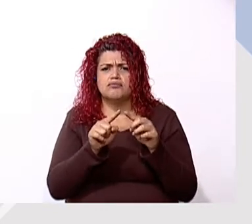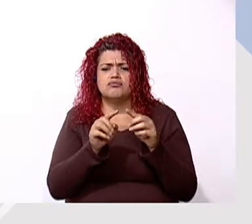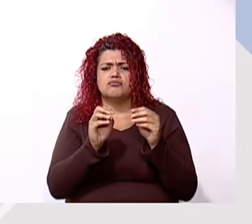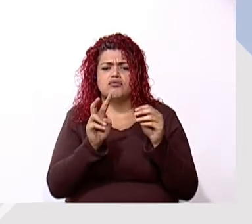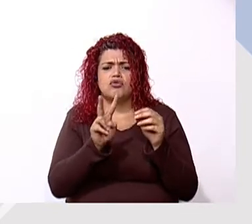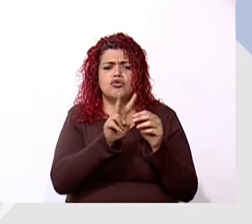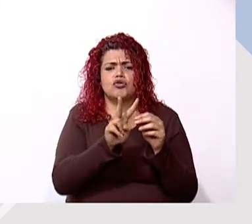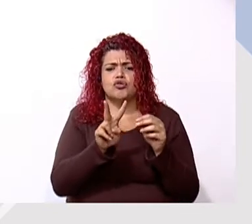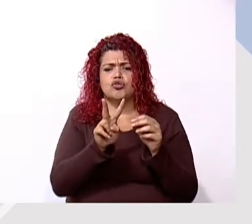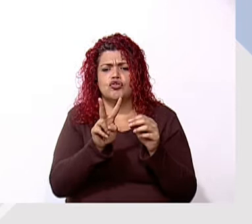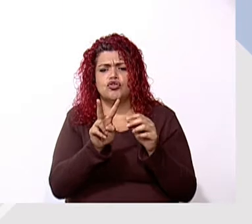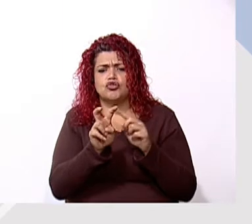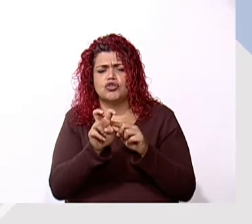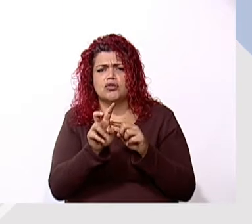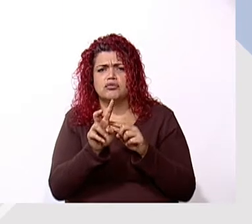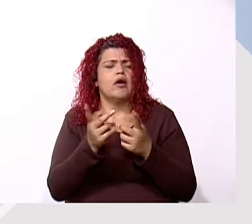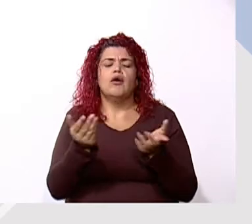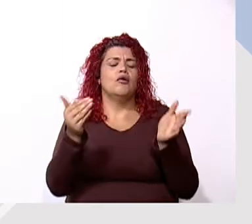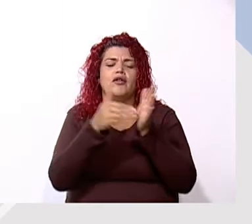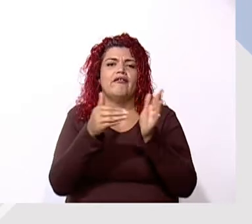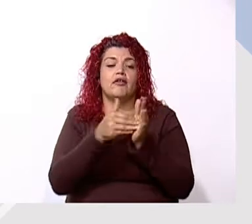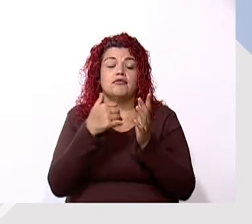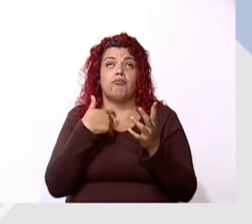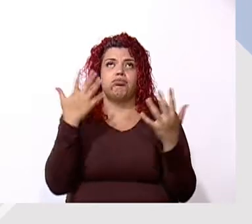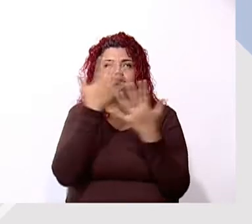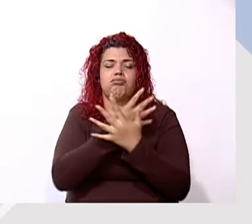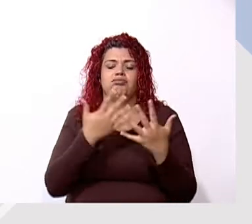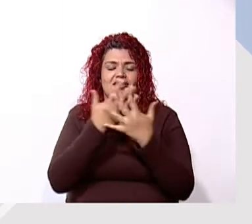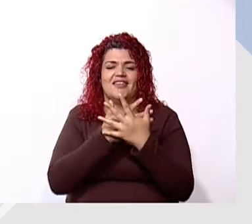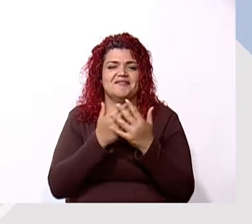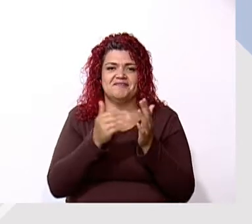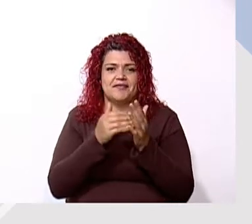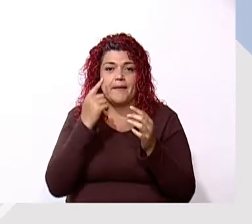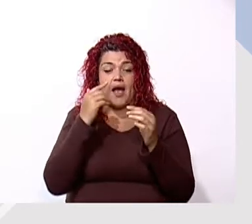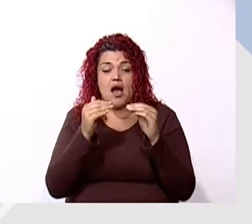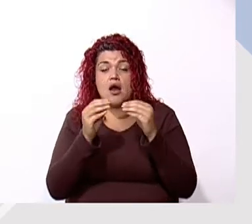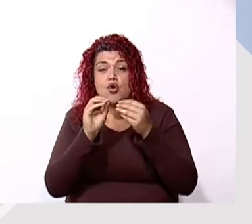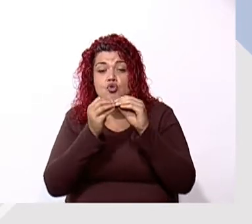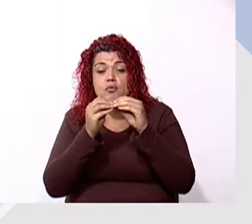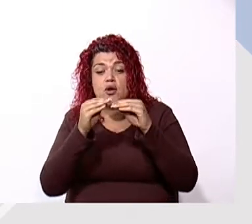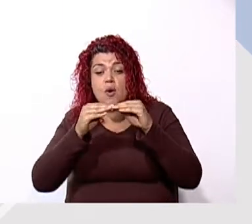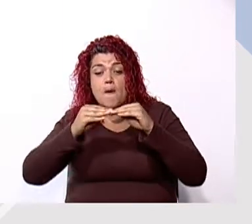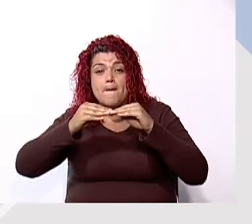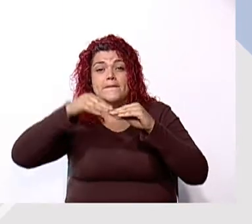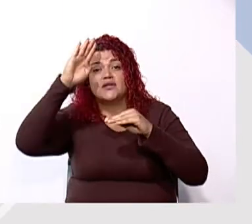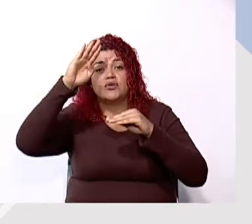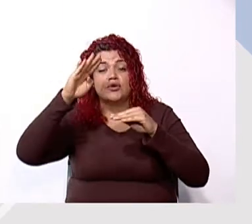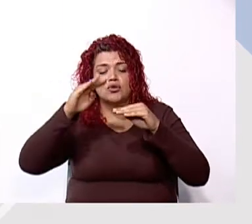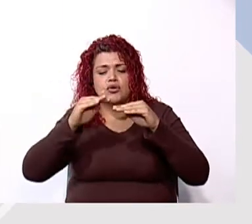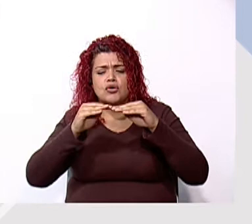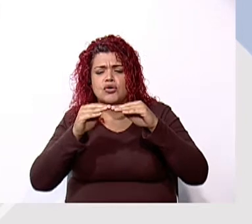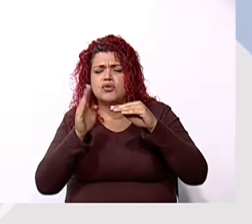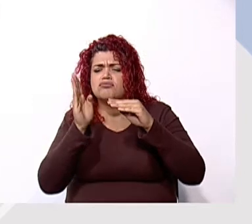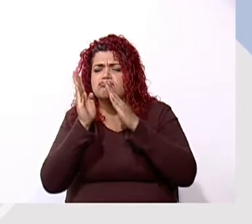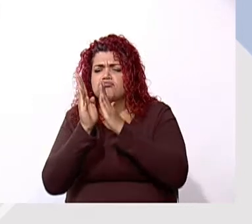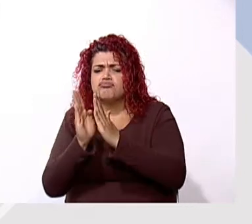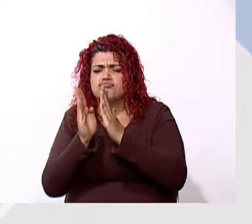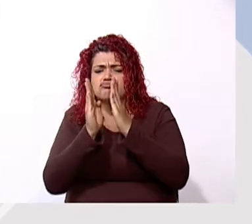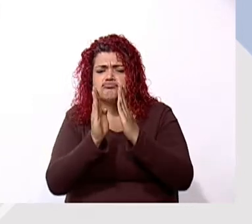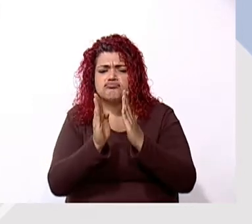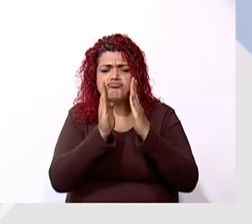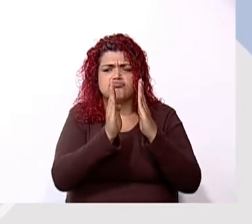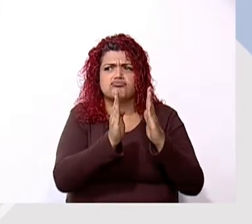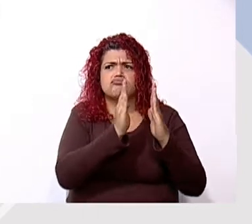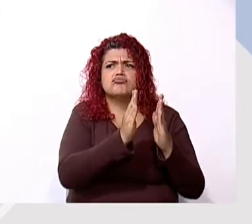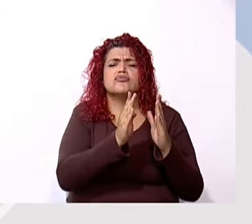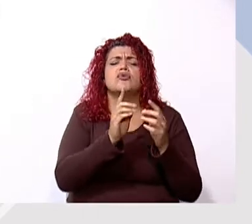en 200? Voy de nuevo porque ya me hice enredos. El mayor número cuyo valor posicional